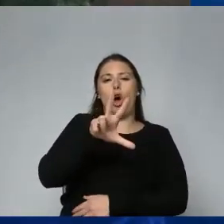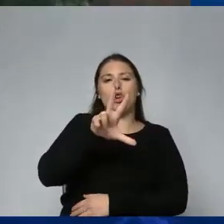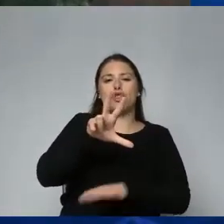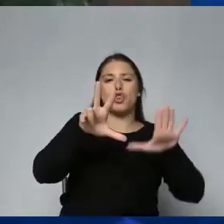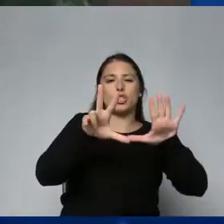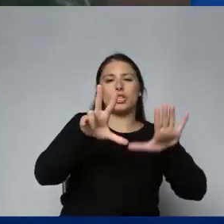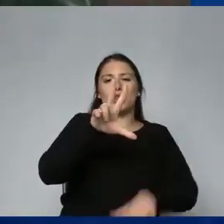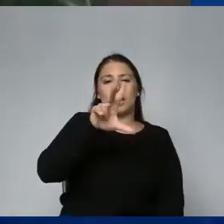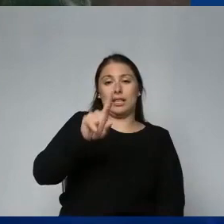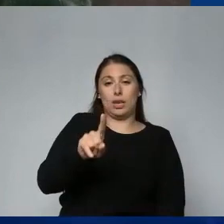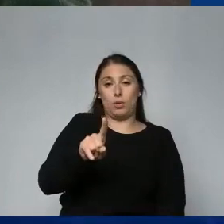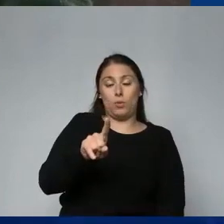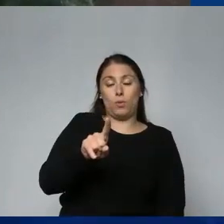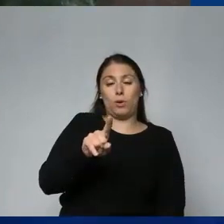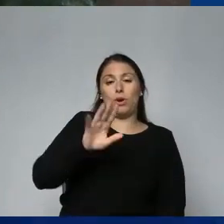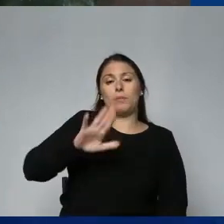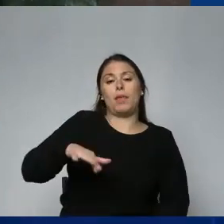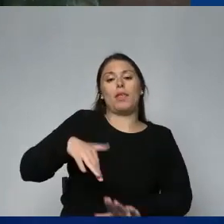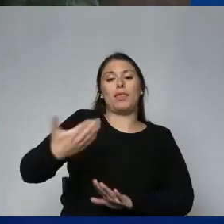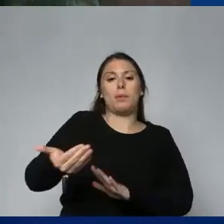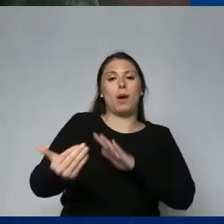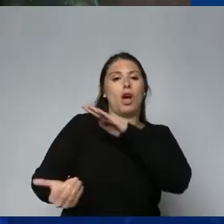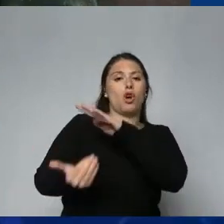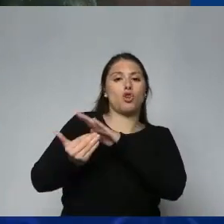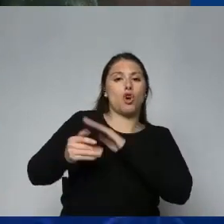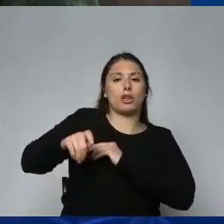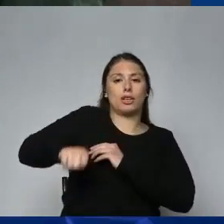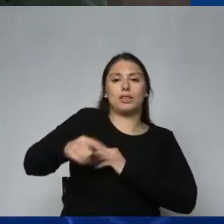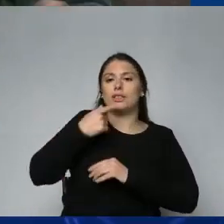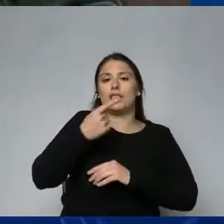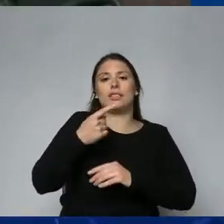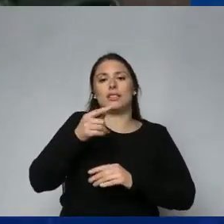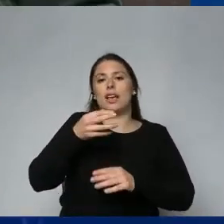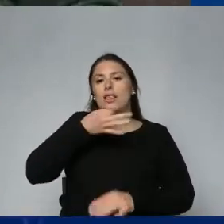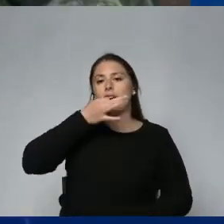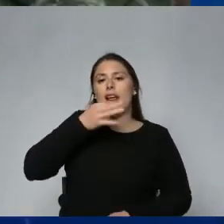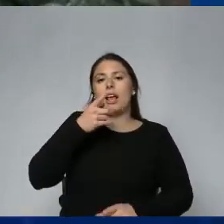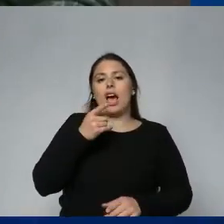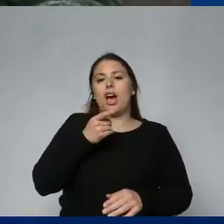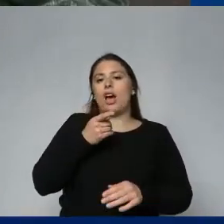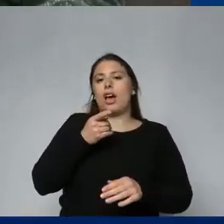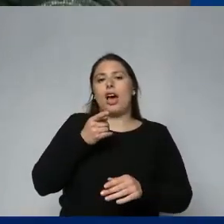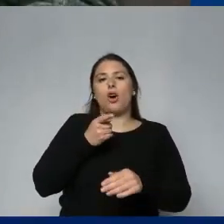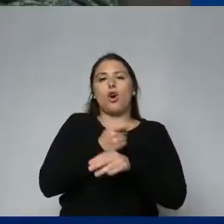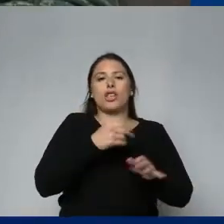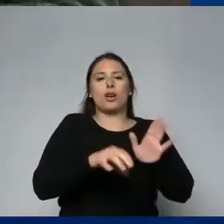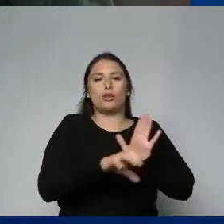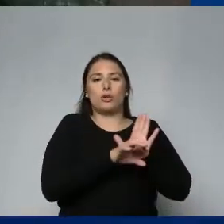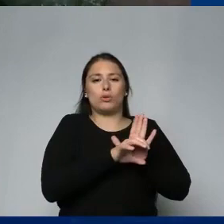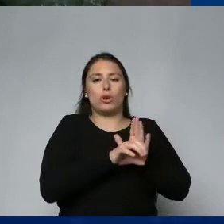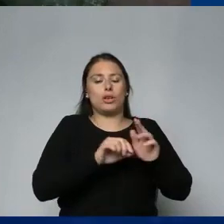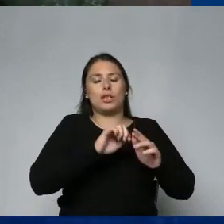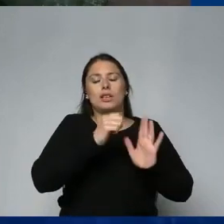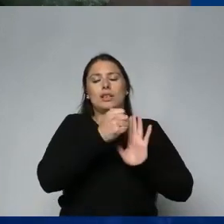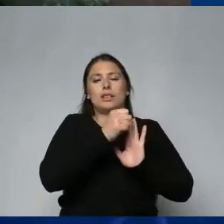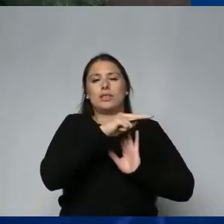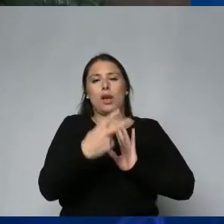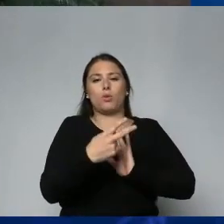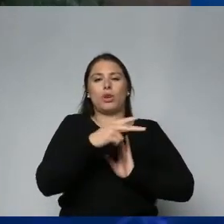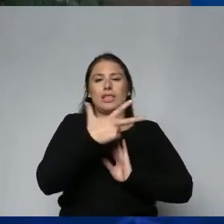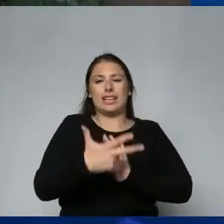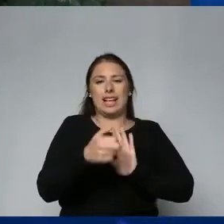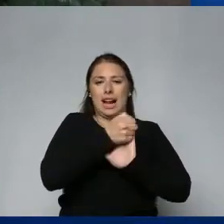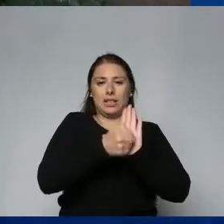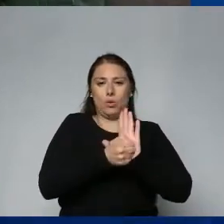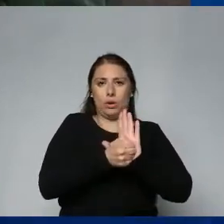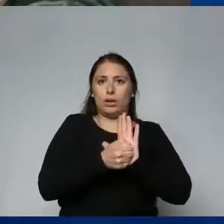18.831, que después la Corte declaró inconstitucionales el segundo y el tercer artículo. Pero